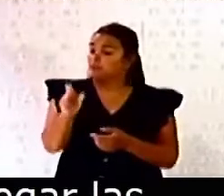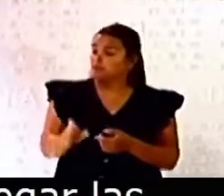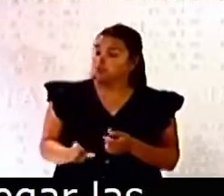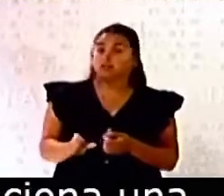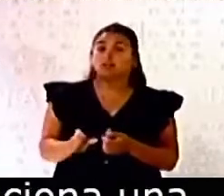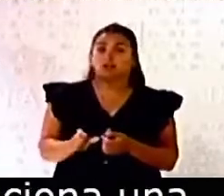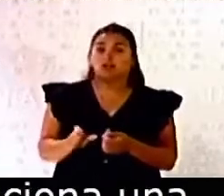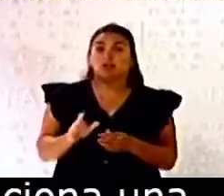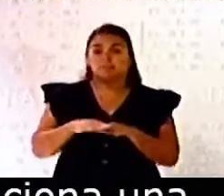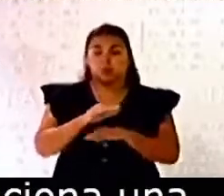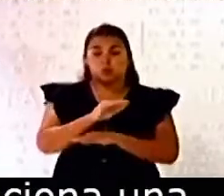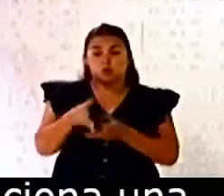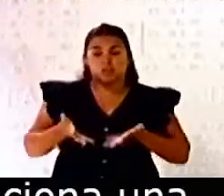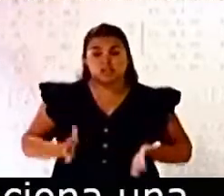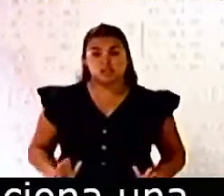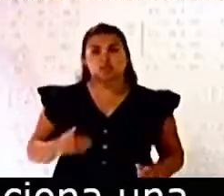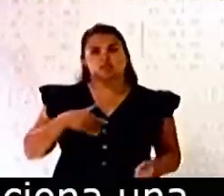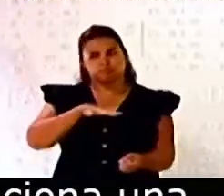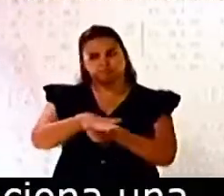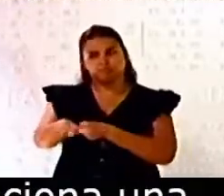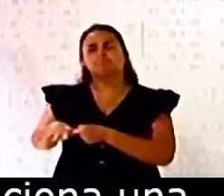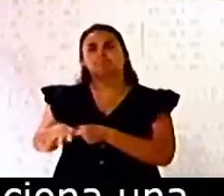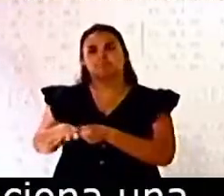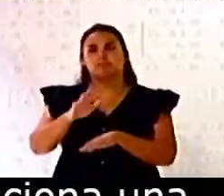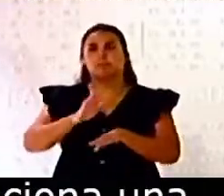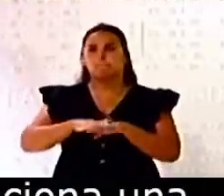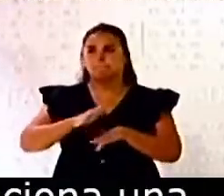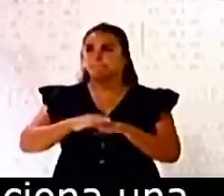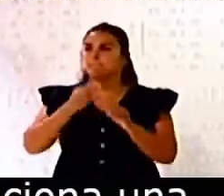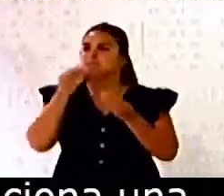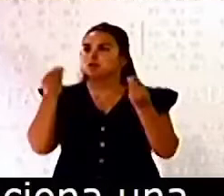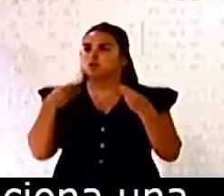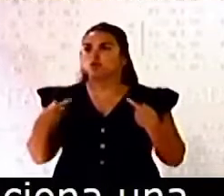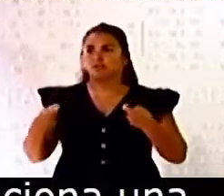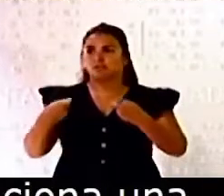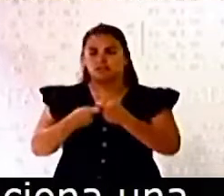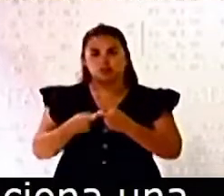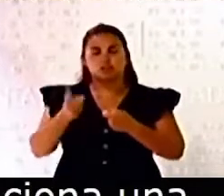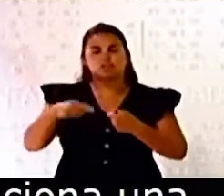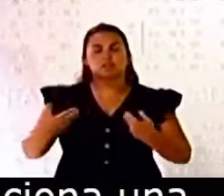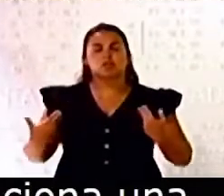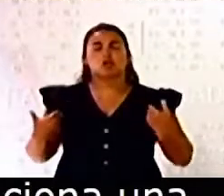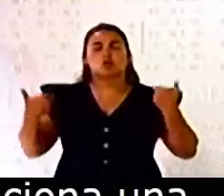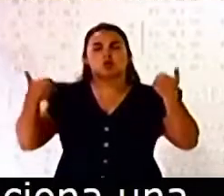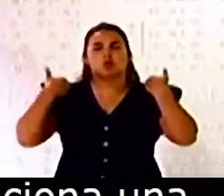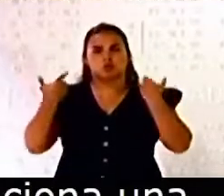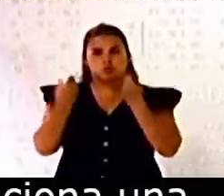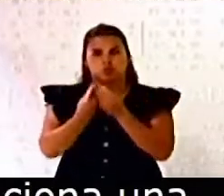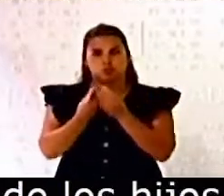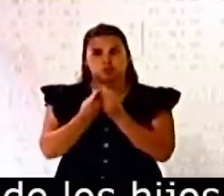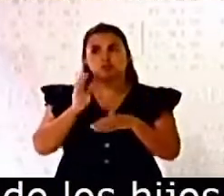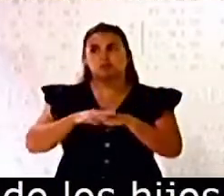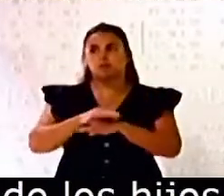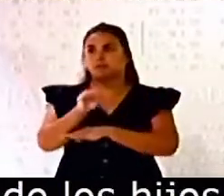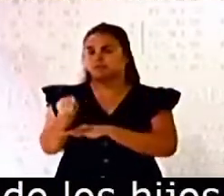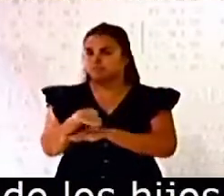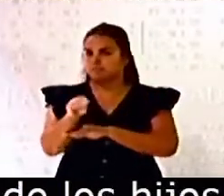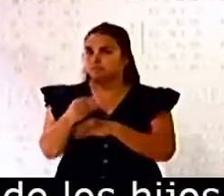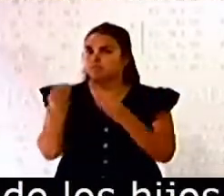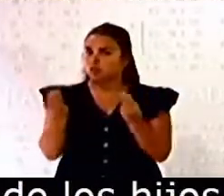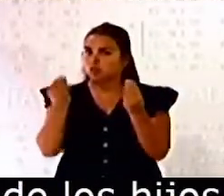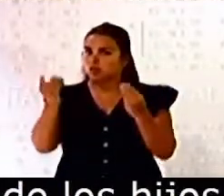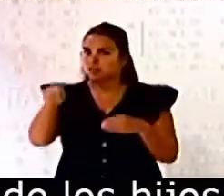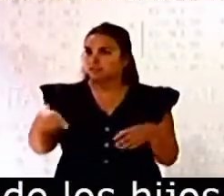esté al cuidado de los hijos para favorecer la conciliación y la corresponsabilidad y para favorecer también que no sean